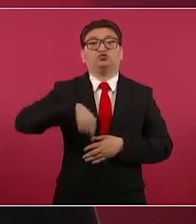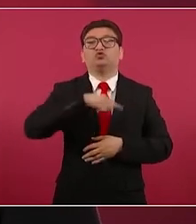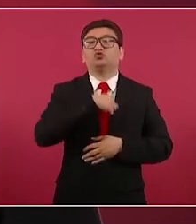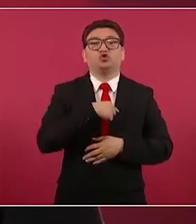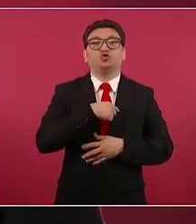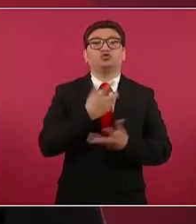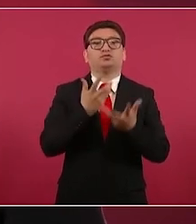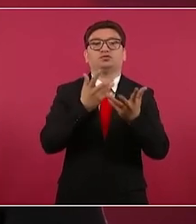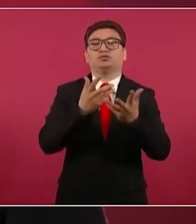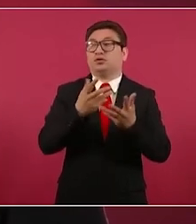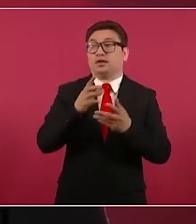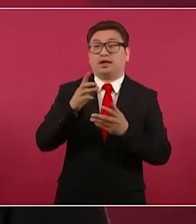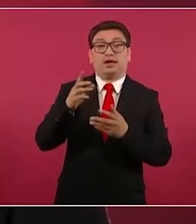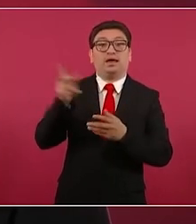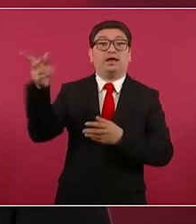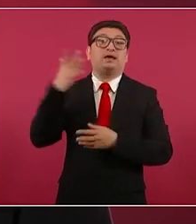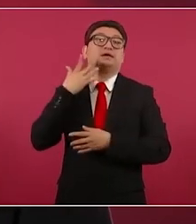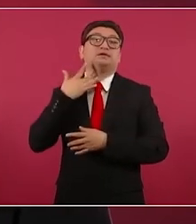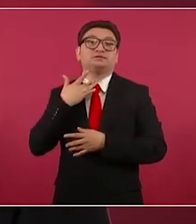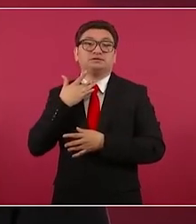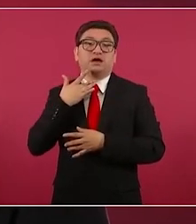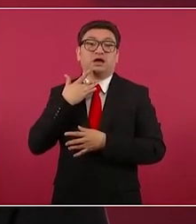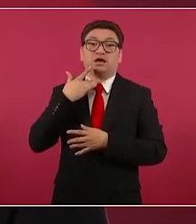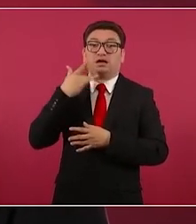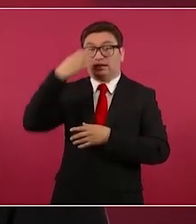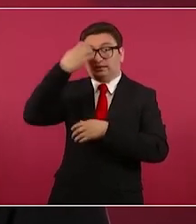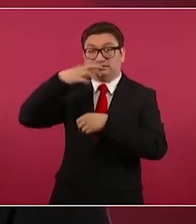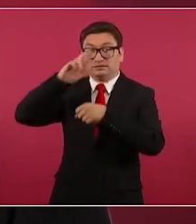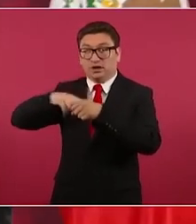comprar gasolinas en el extranjero,